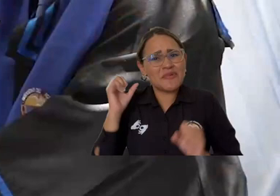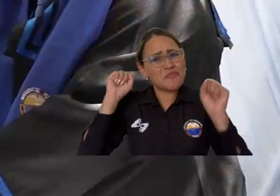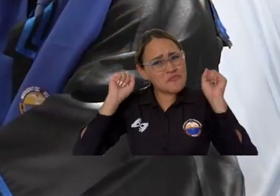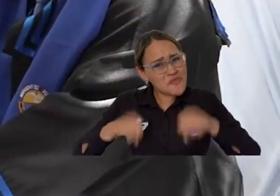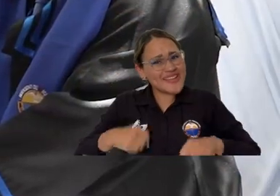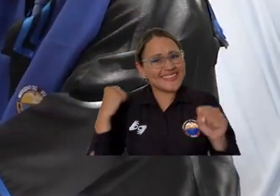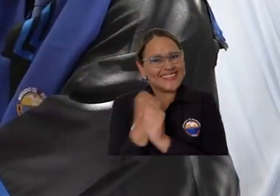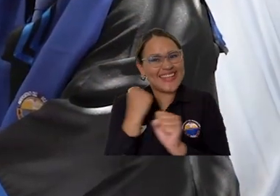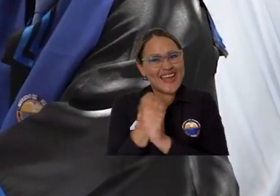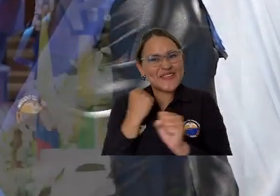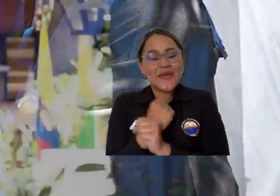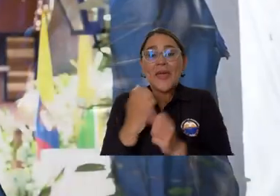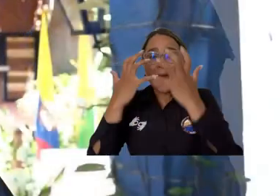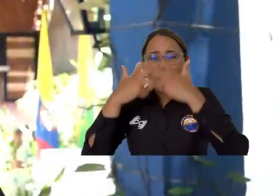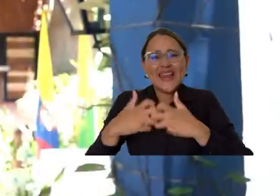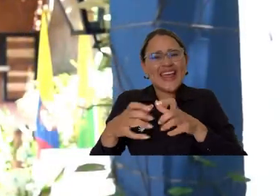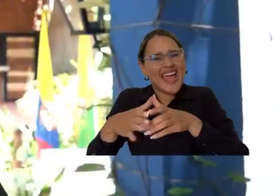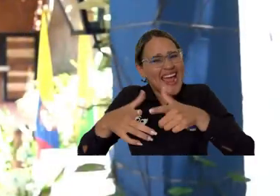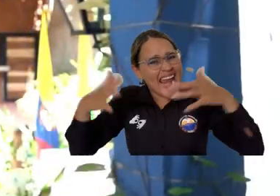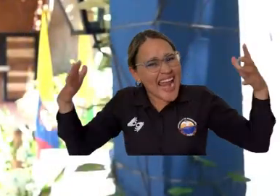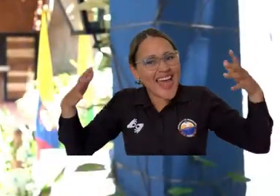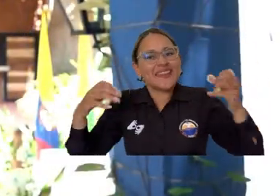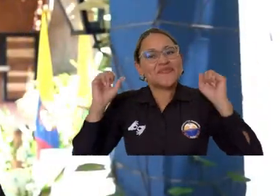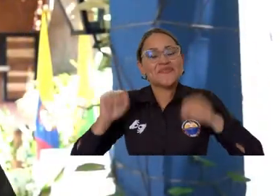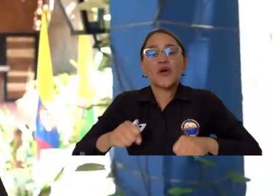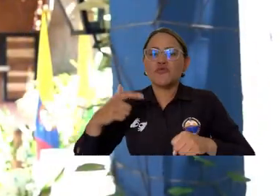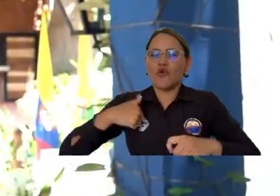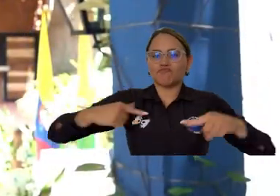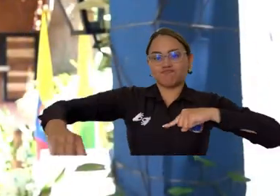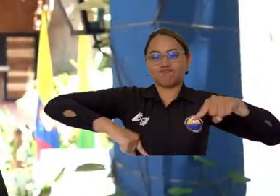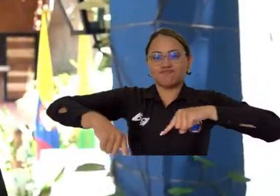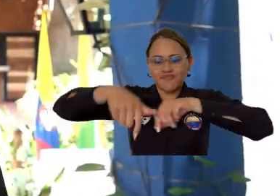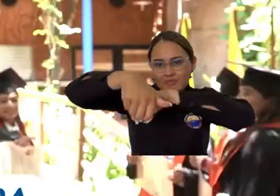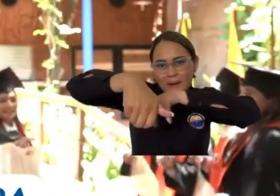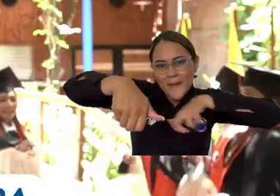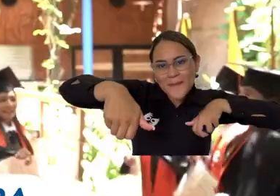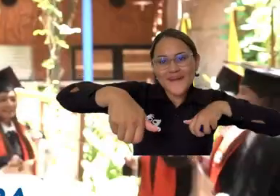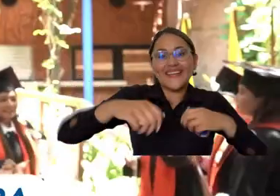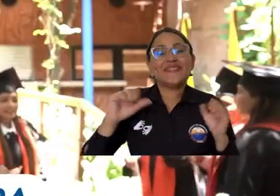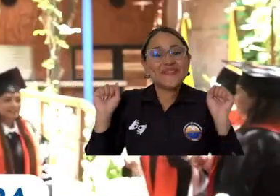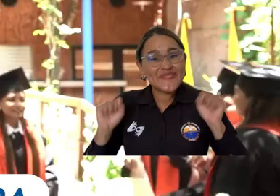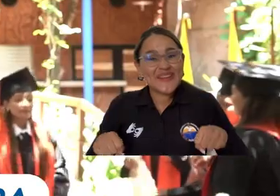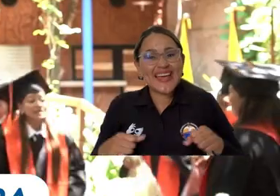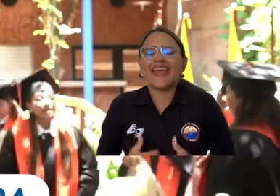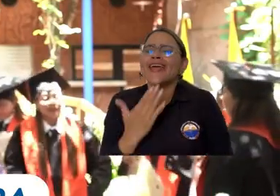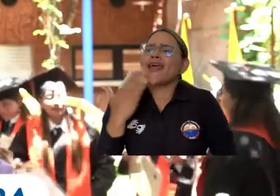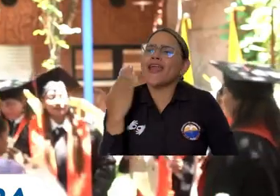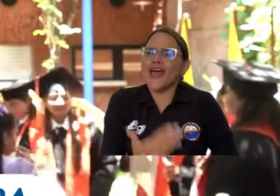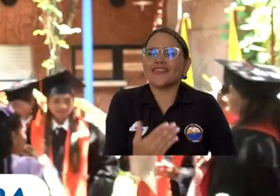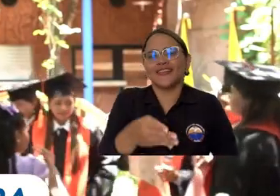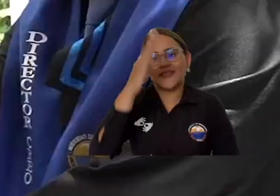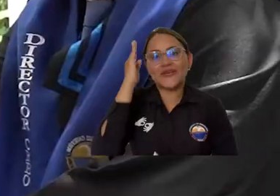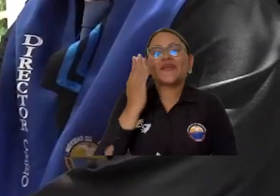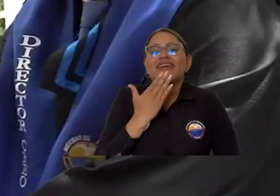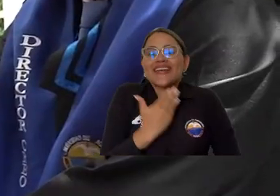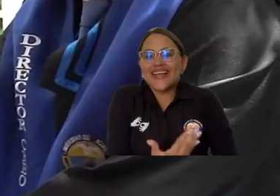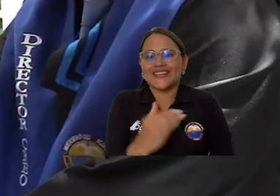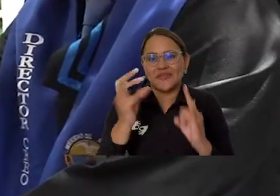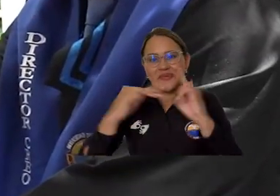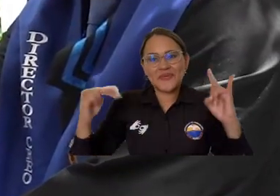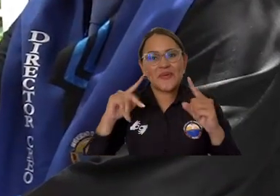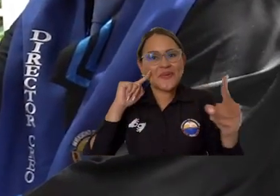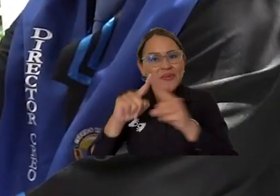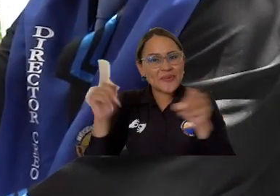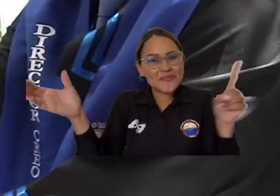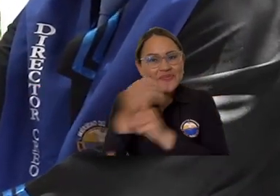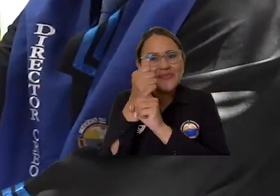podemos trabajar en una gran empresa como administradora de archivos. Gracias a Dios, a la Universidad del Magdalena nos ayudaron